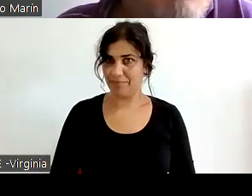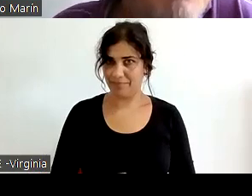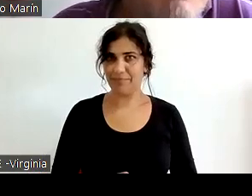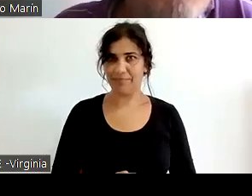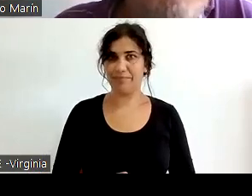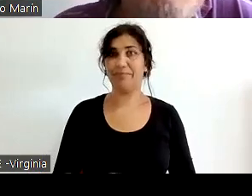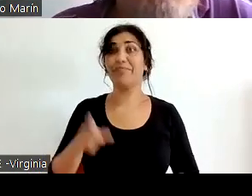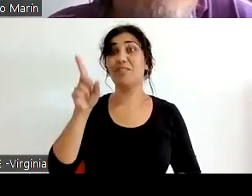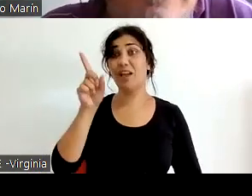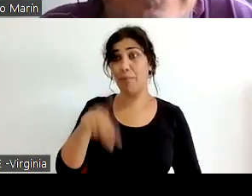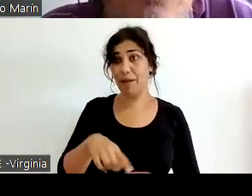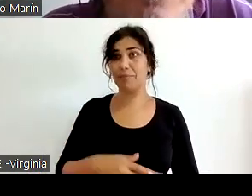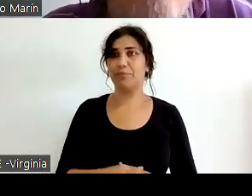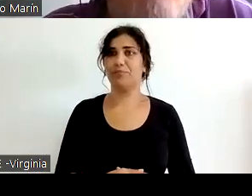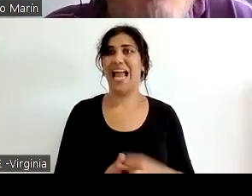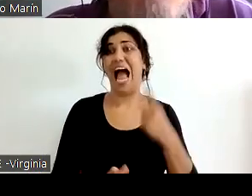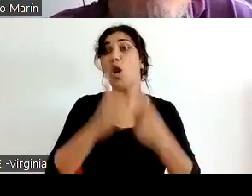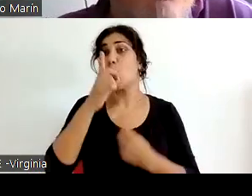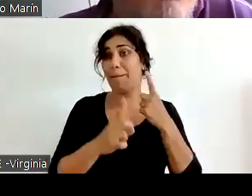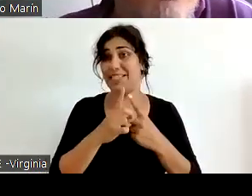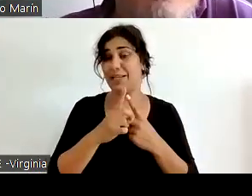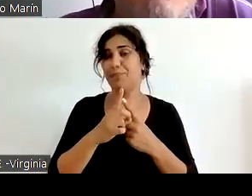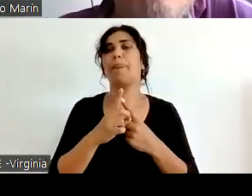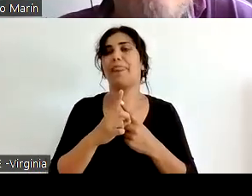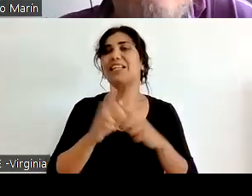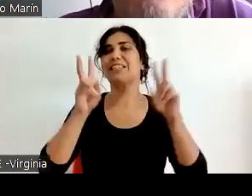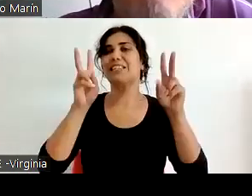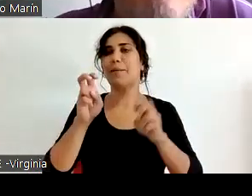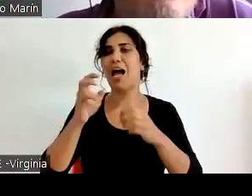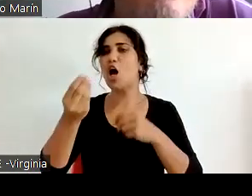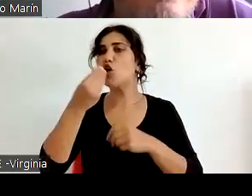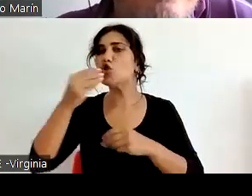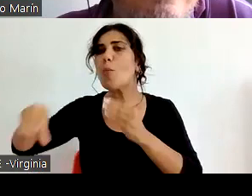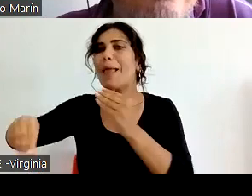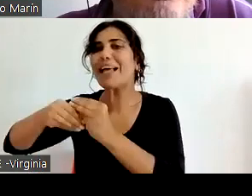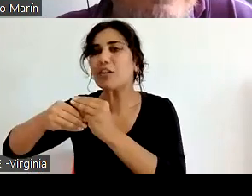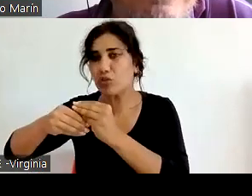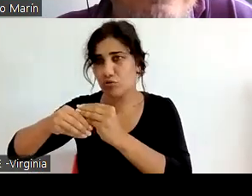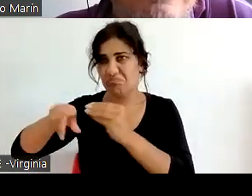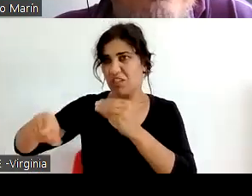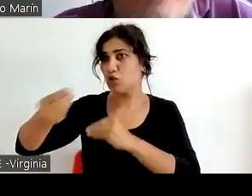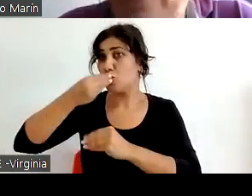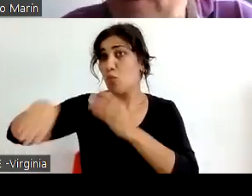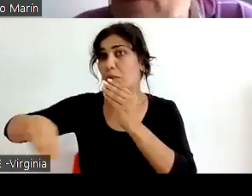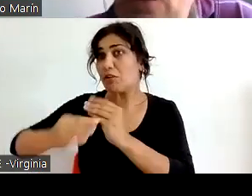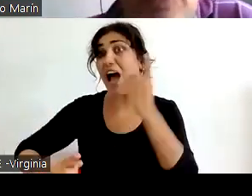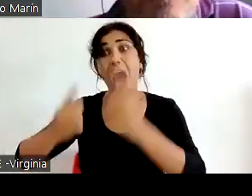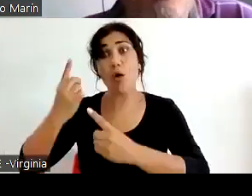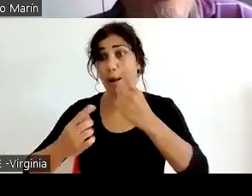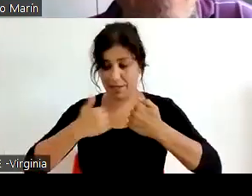Pero también muchas veces tenemos que recurrir a suplementos, porque como os comentaba antes, la verdad es que toda la